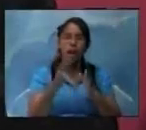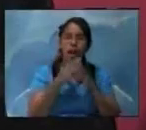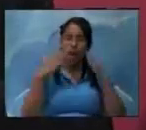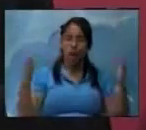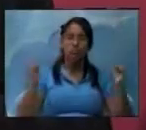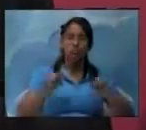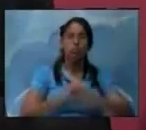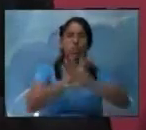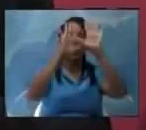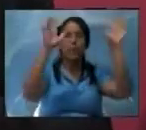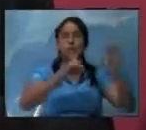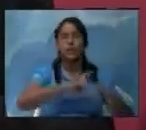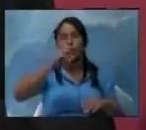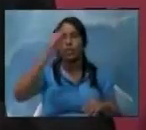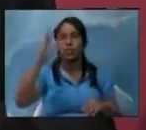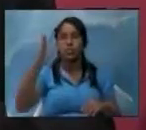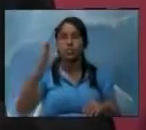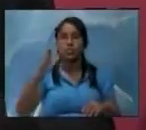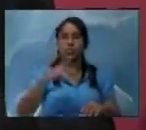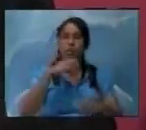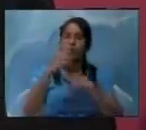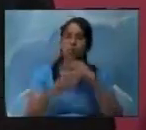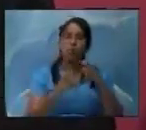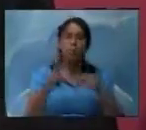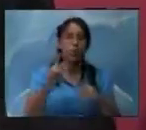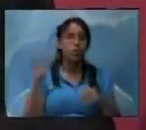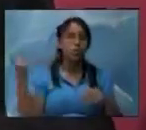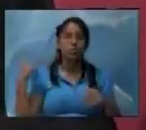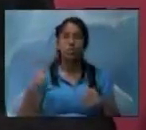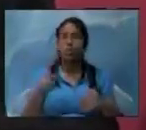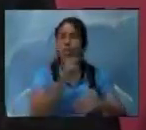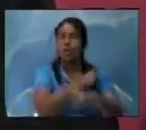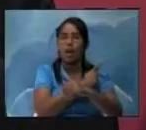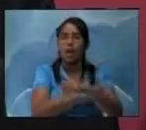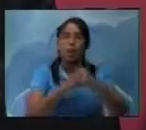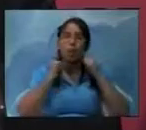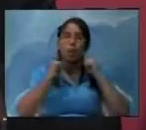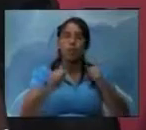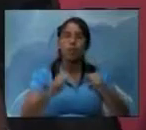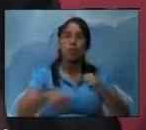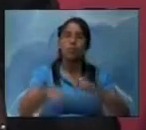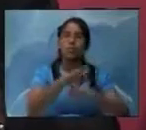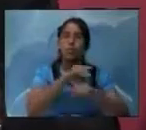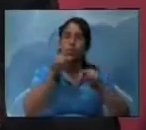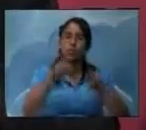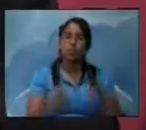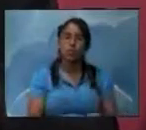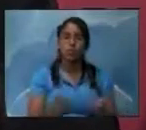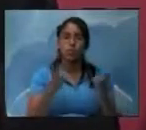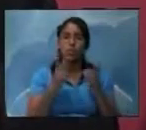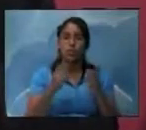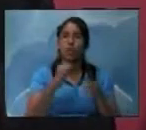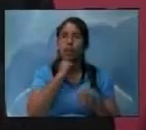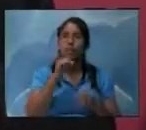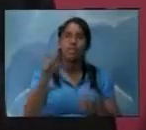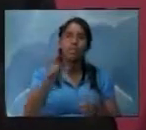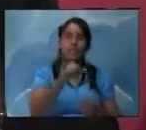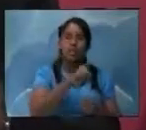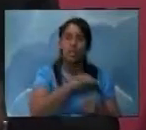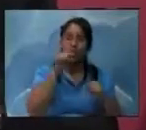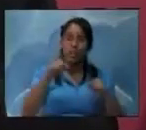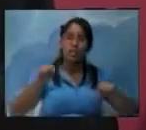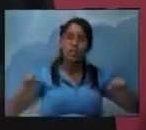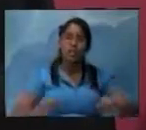gran milagro de Dios. El problema no tiene poder sobre tu vida. Es necesario de que en